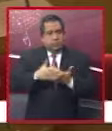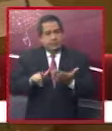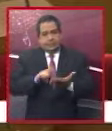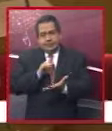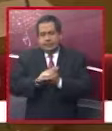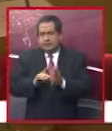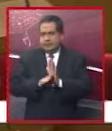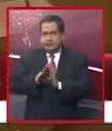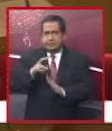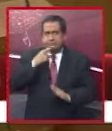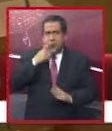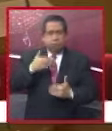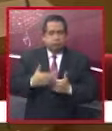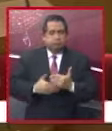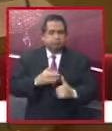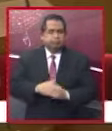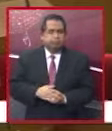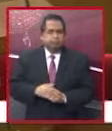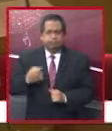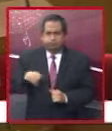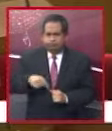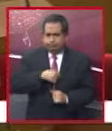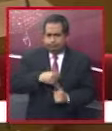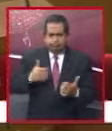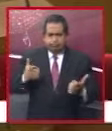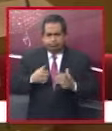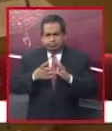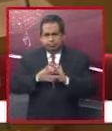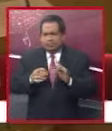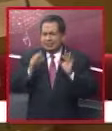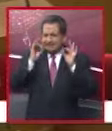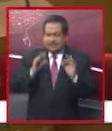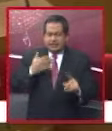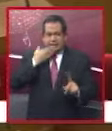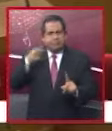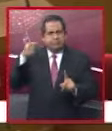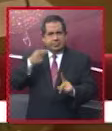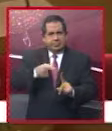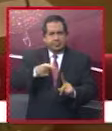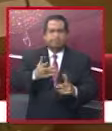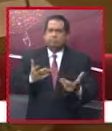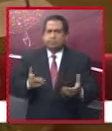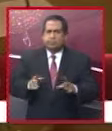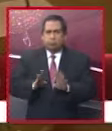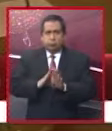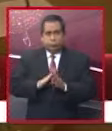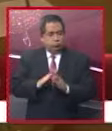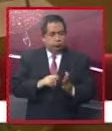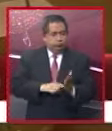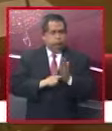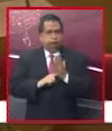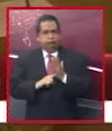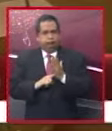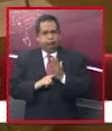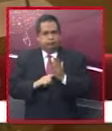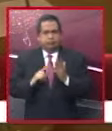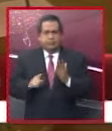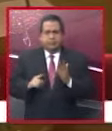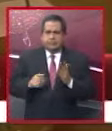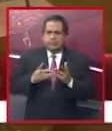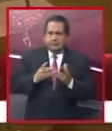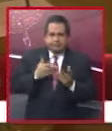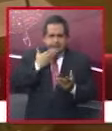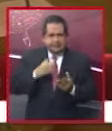ley. Estamos haciendo una tarea para tener efectivamente una manifestación